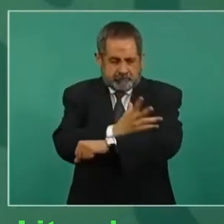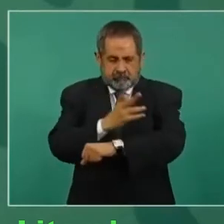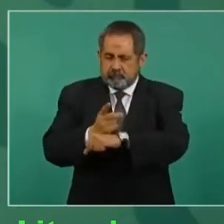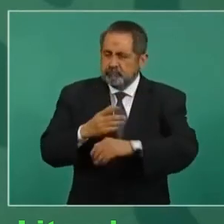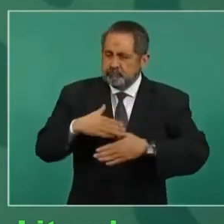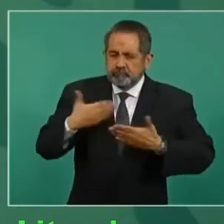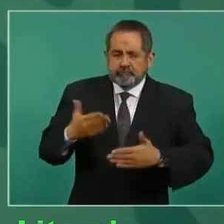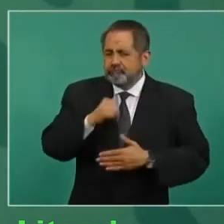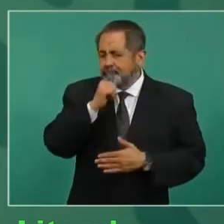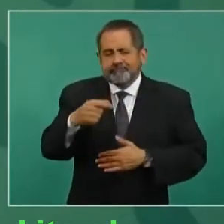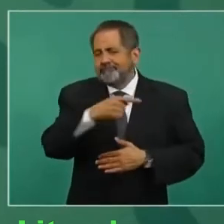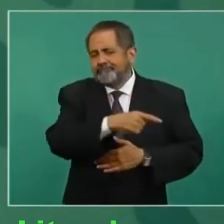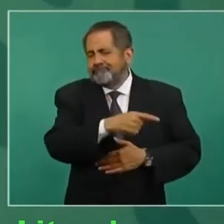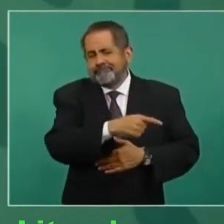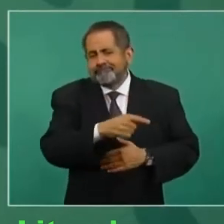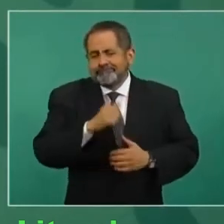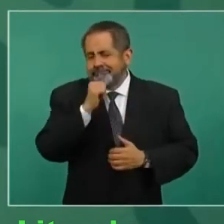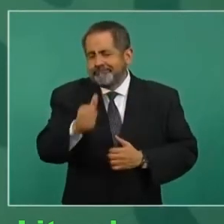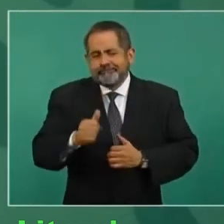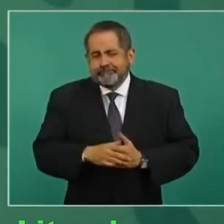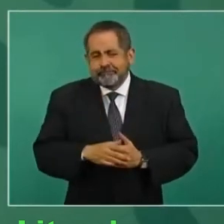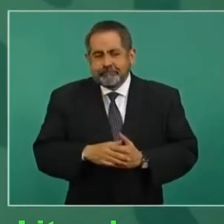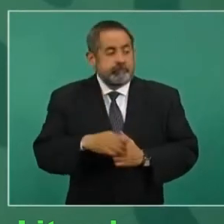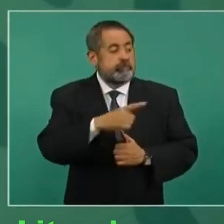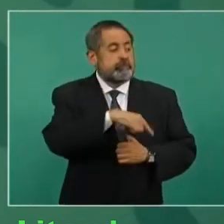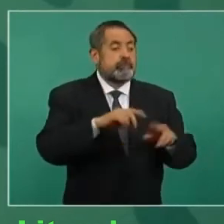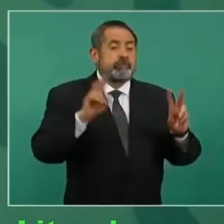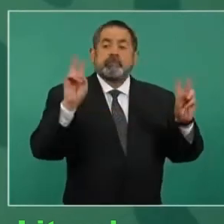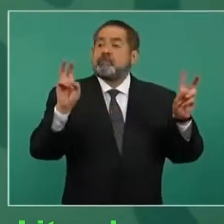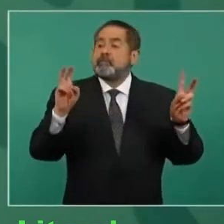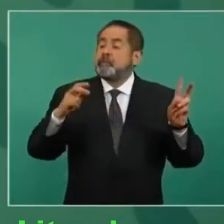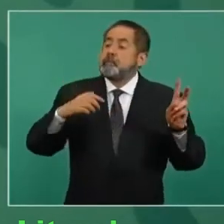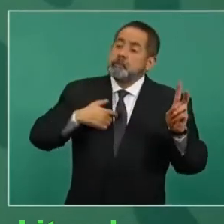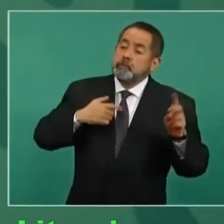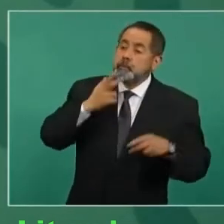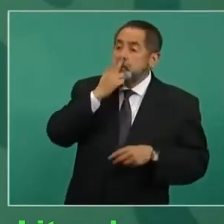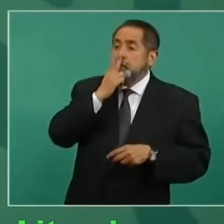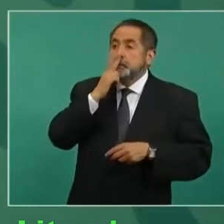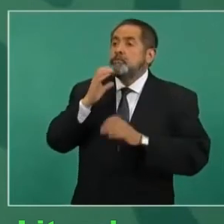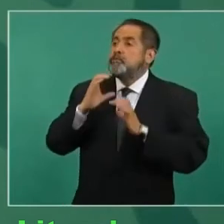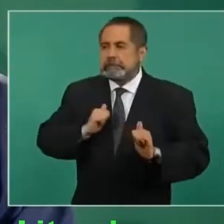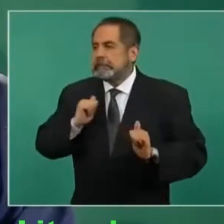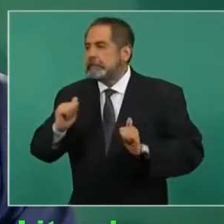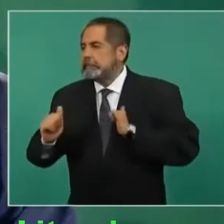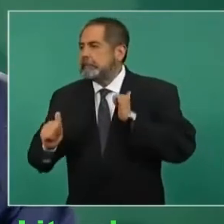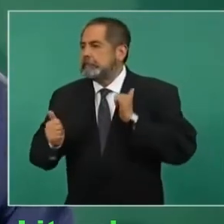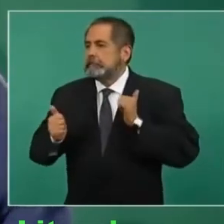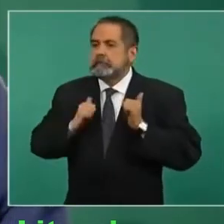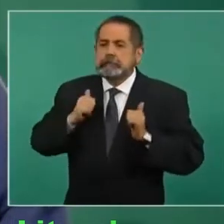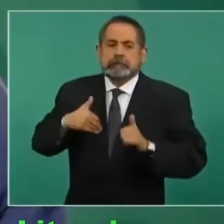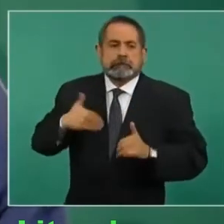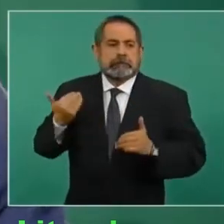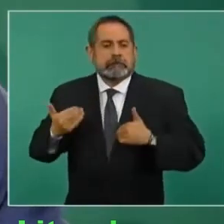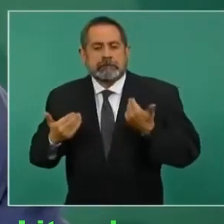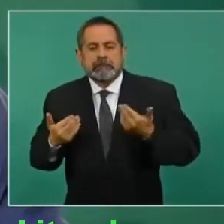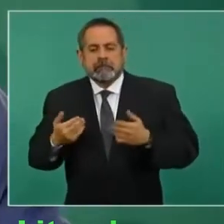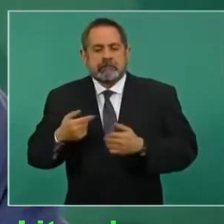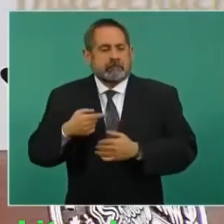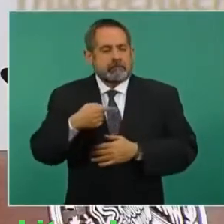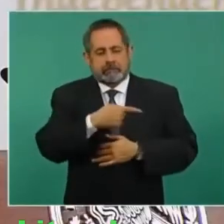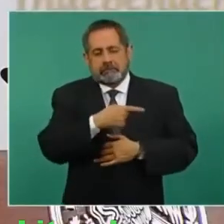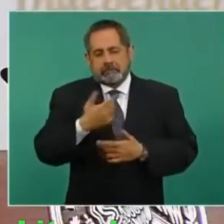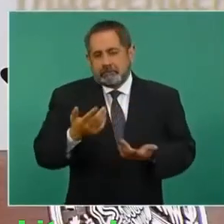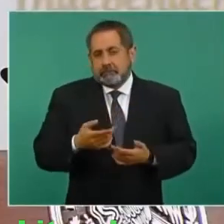los que se autonombran ambientalistas. Ya hemos visto cómo hay